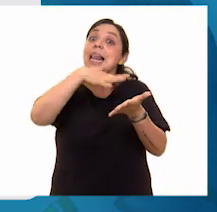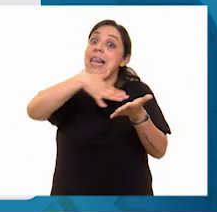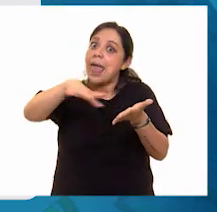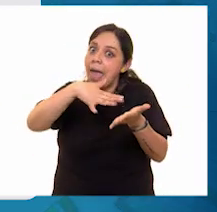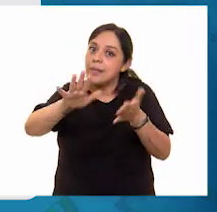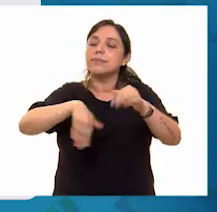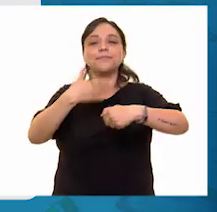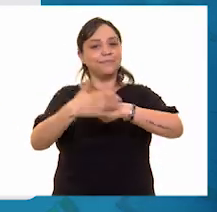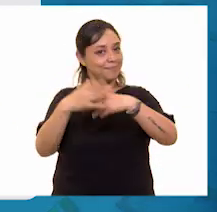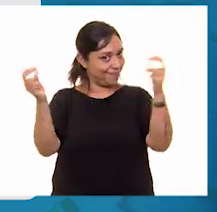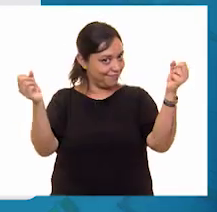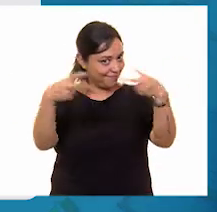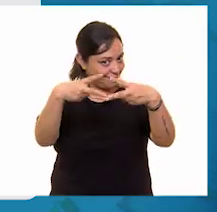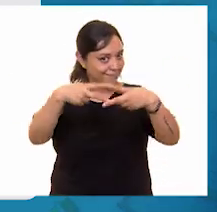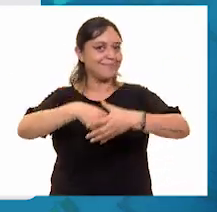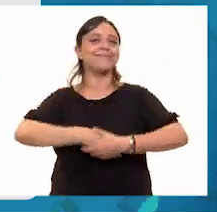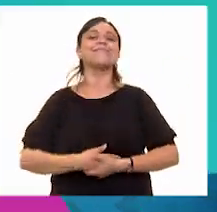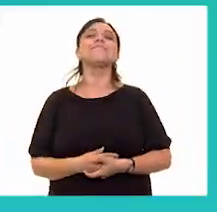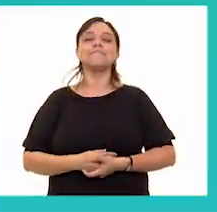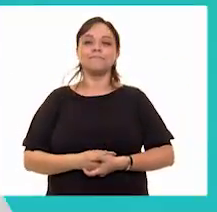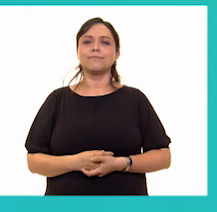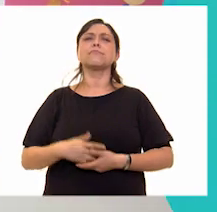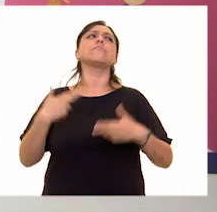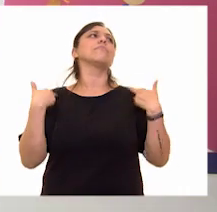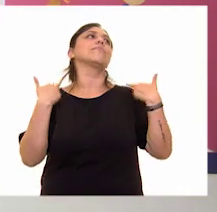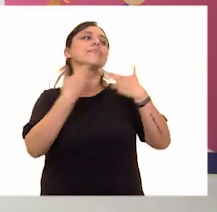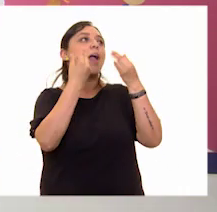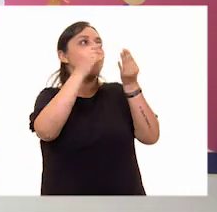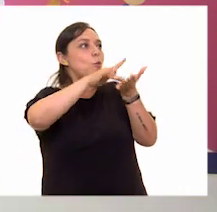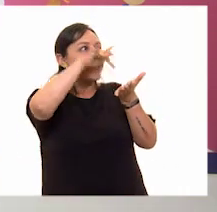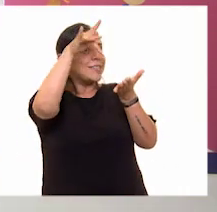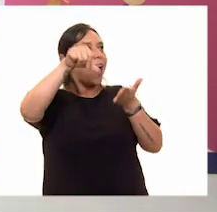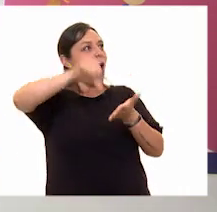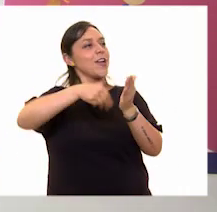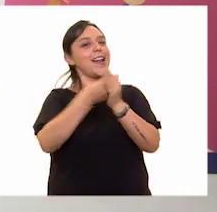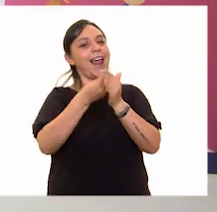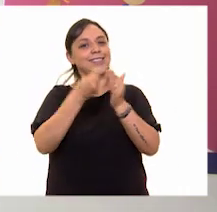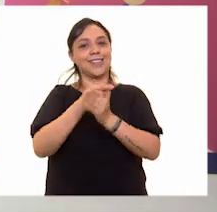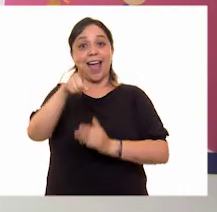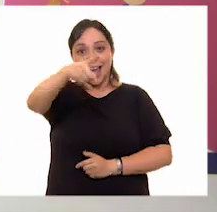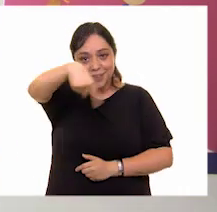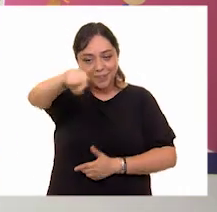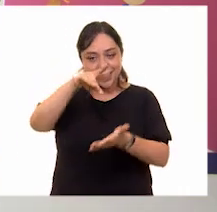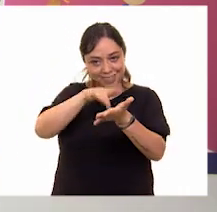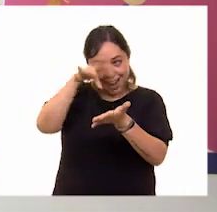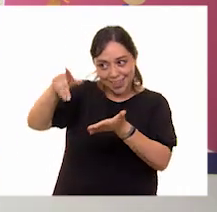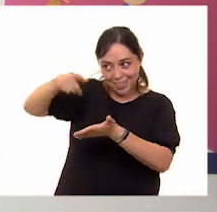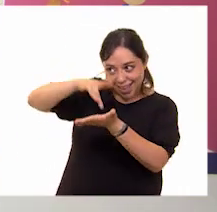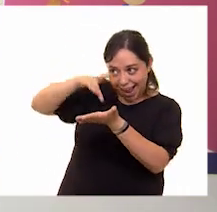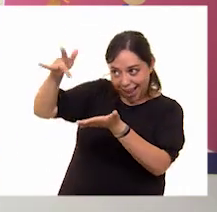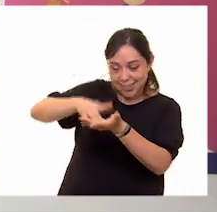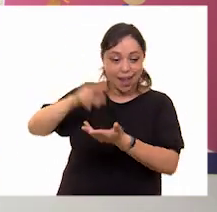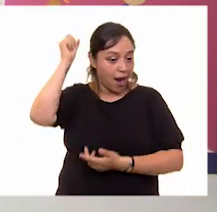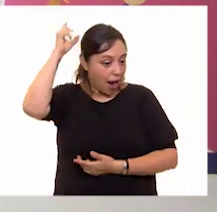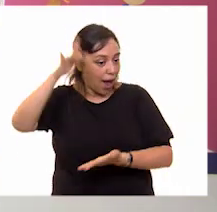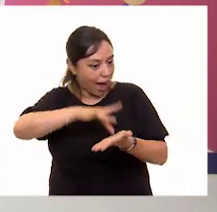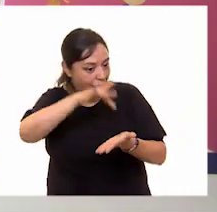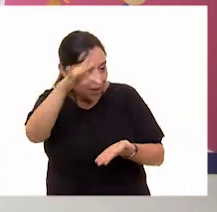vemos pronto. Maestra Reina, muchas gracias por esta sesión. Gracias a ustedes. Sí. Raulito, muchas